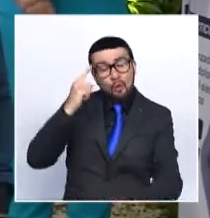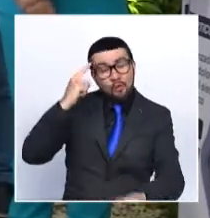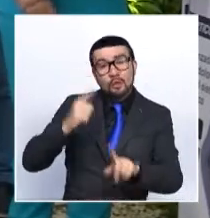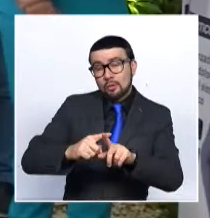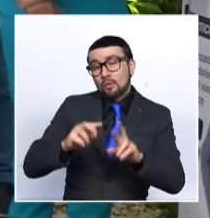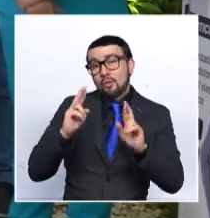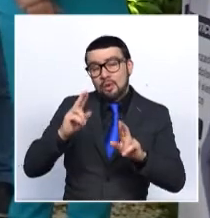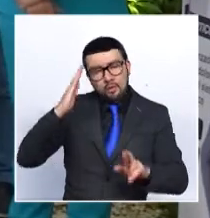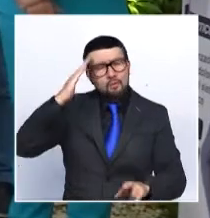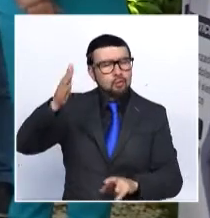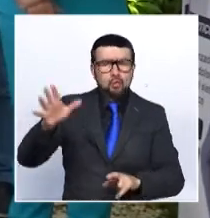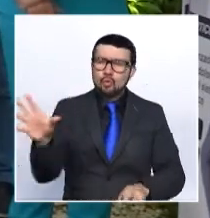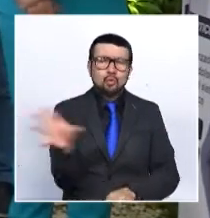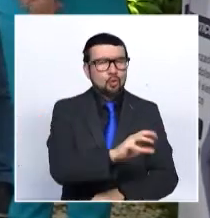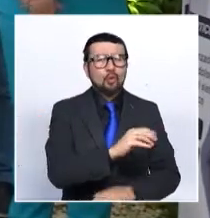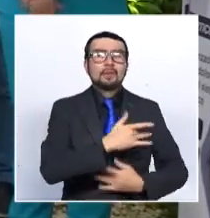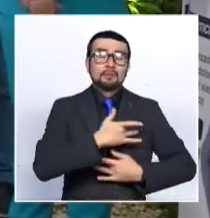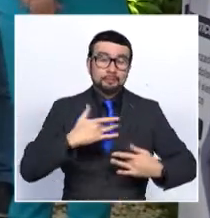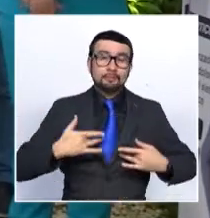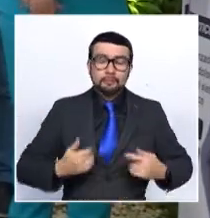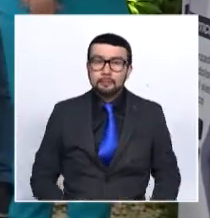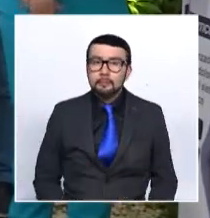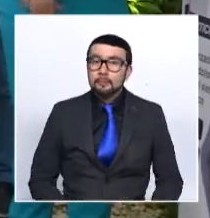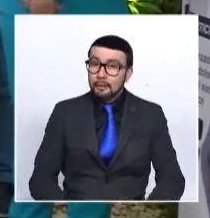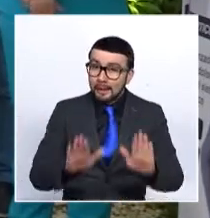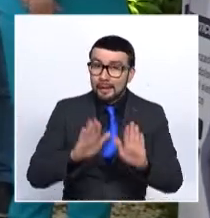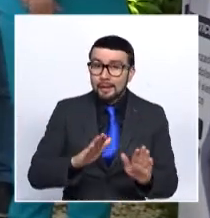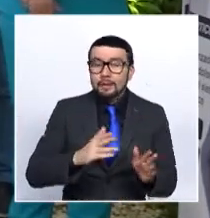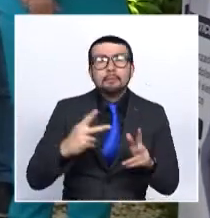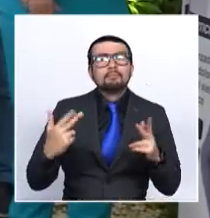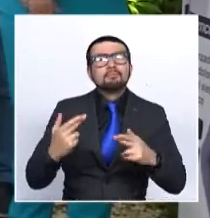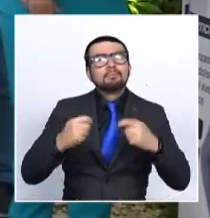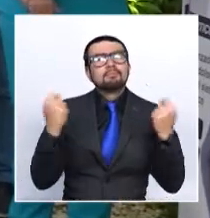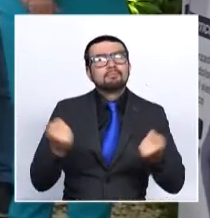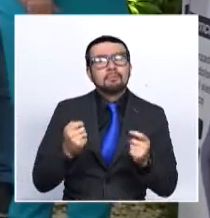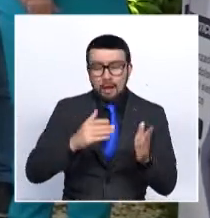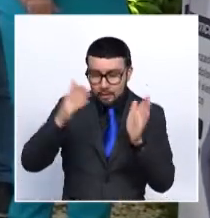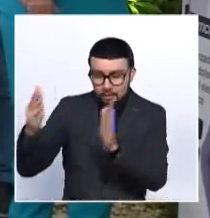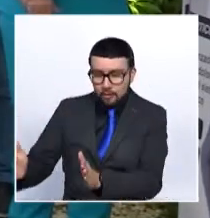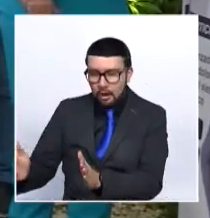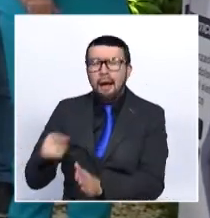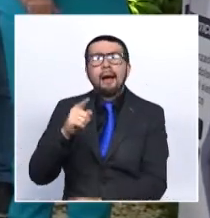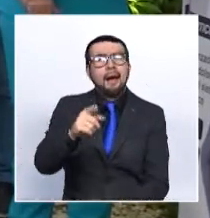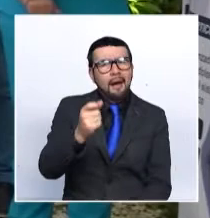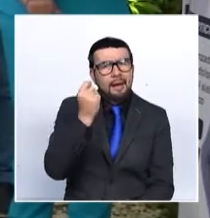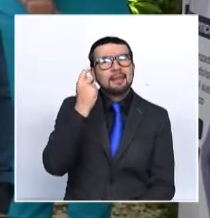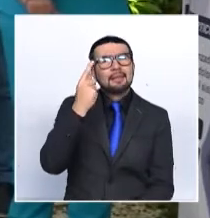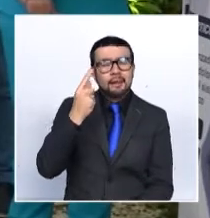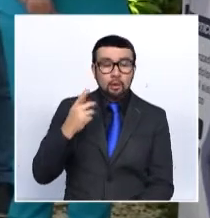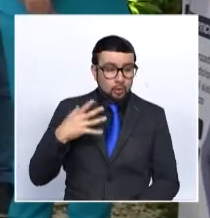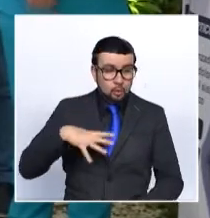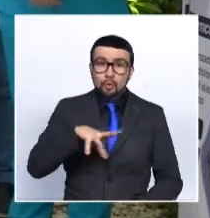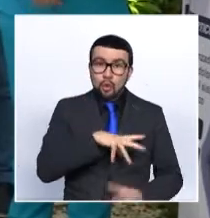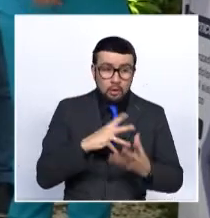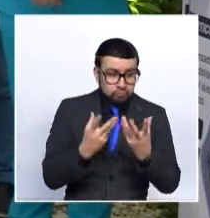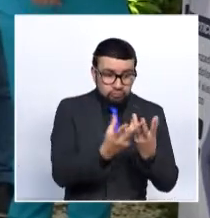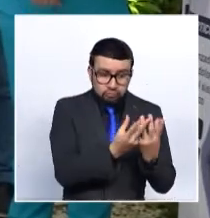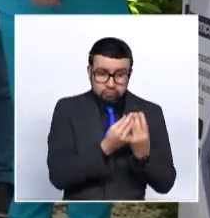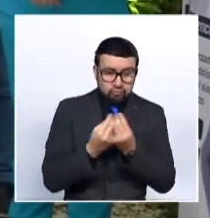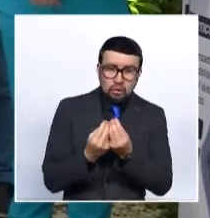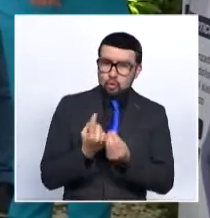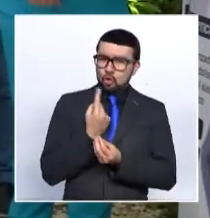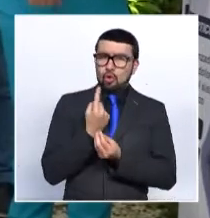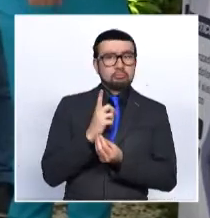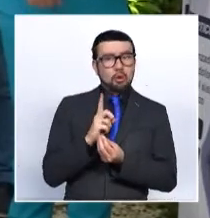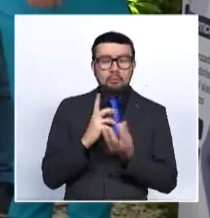este corte comerciales para que tengan o entiendan el por qué siempre nosotros trabajamos en equipo y por qué muchas veces